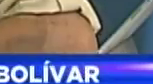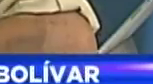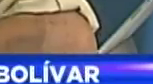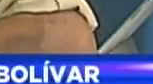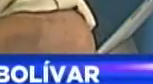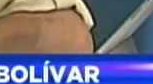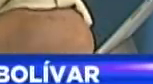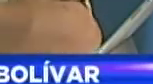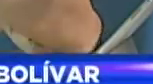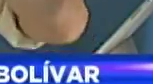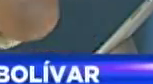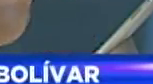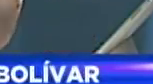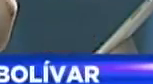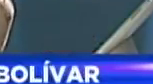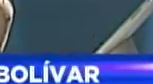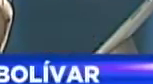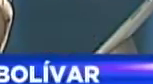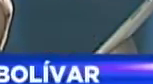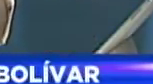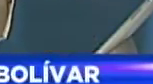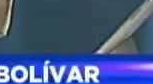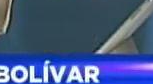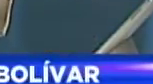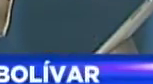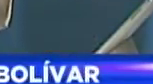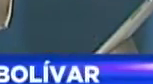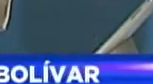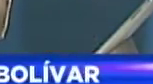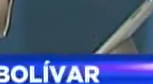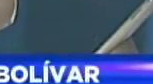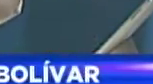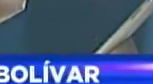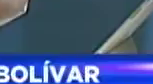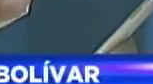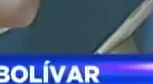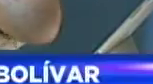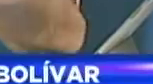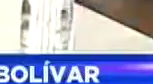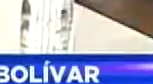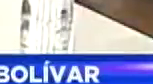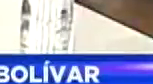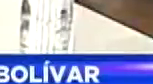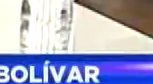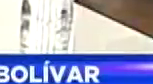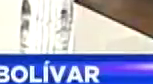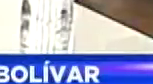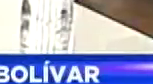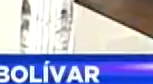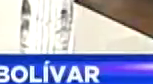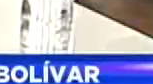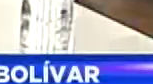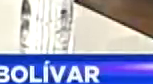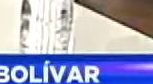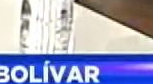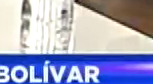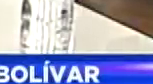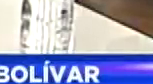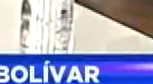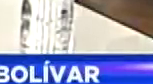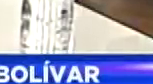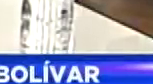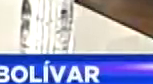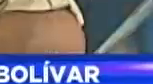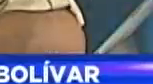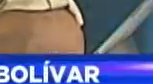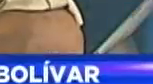ayer, dólares, para que dejaran las unidades de transporte en sus viviendas, el pueblo de